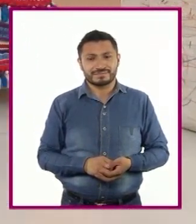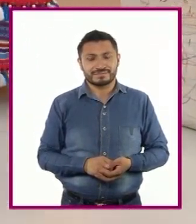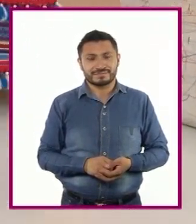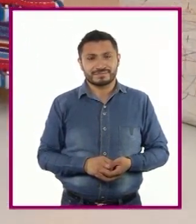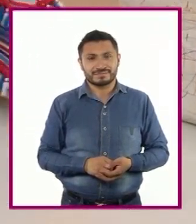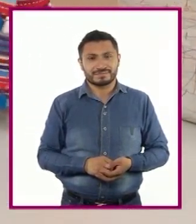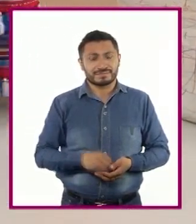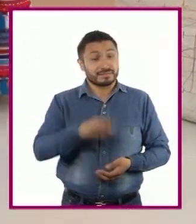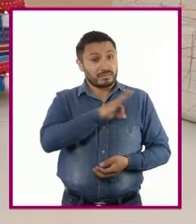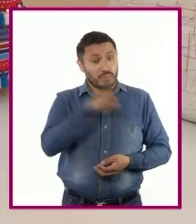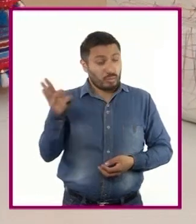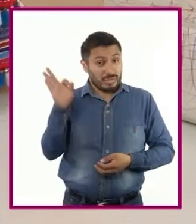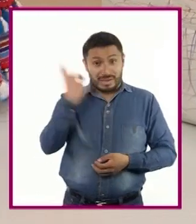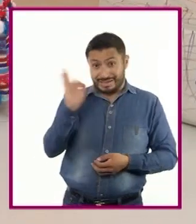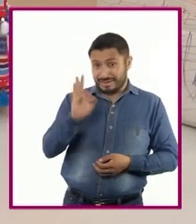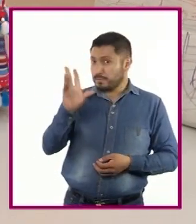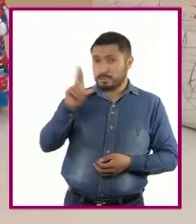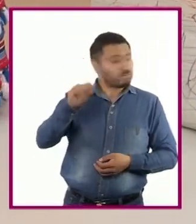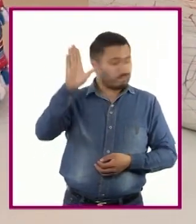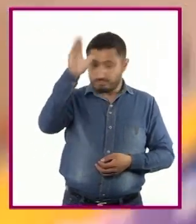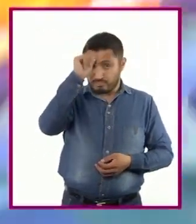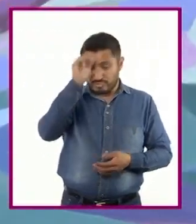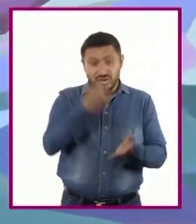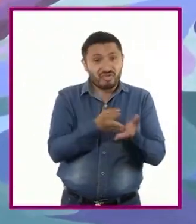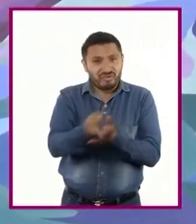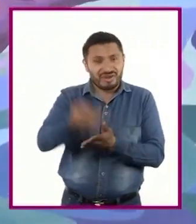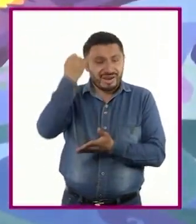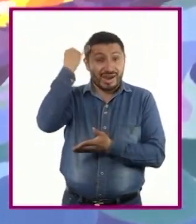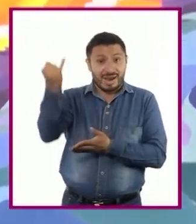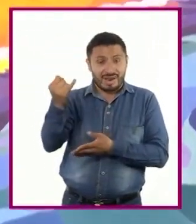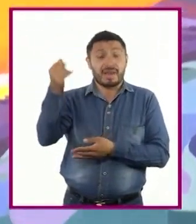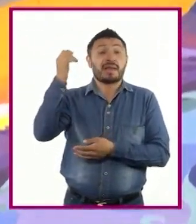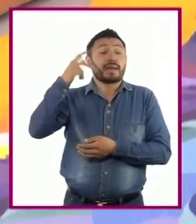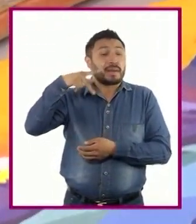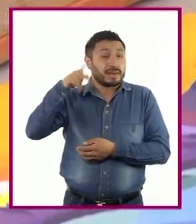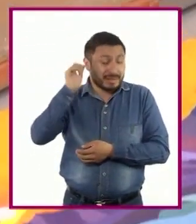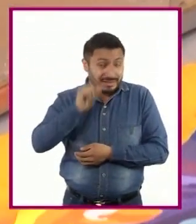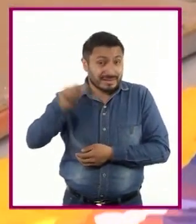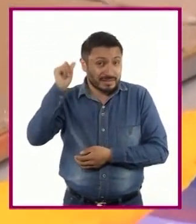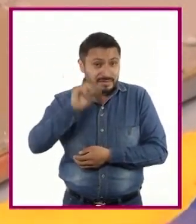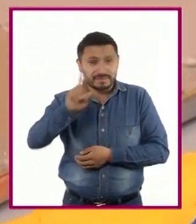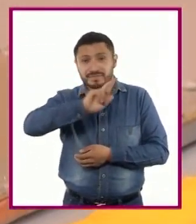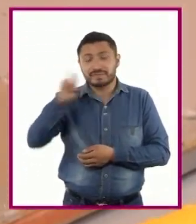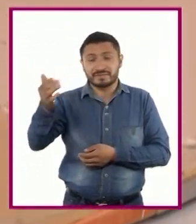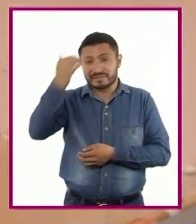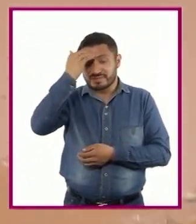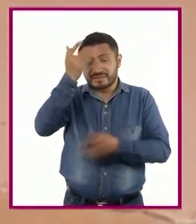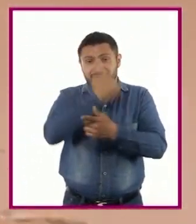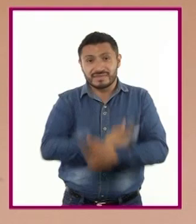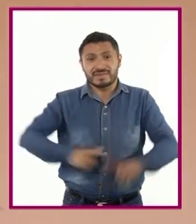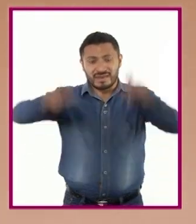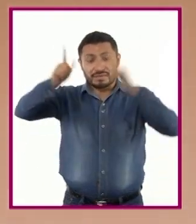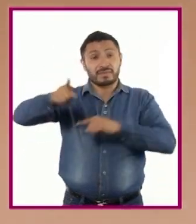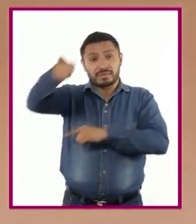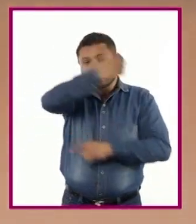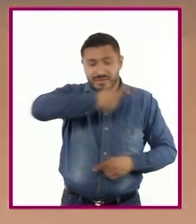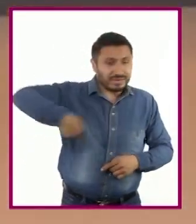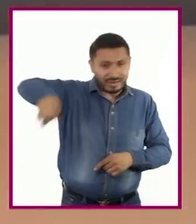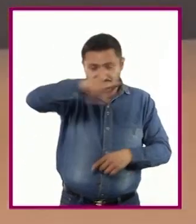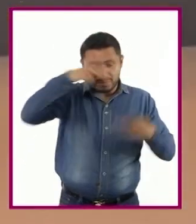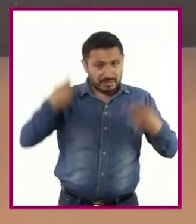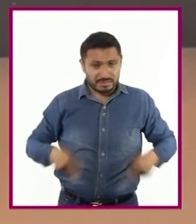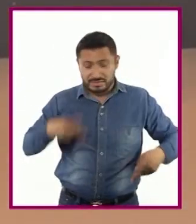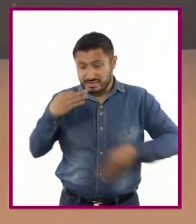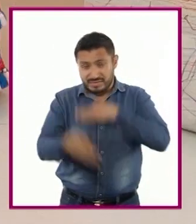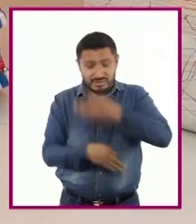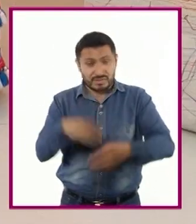Podemos no estar de acuerdo, ser fieles a nuestras ideas siempre y cuando reconozcamos la libertad del otro a tener su propio